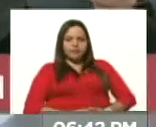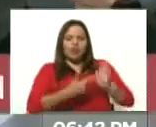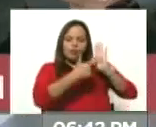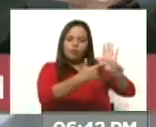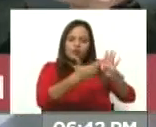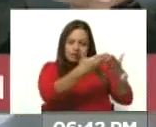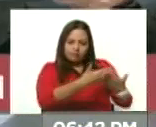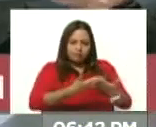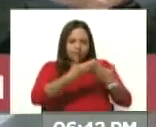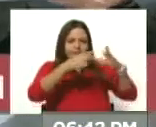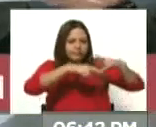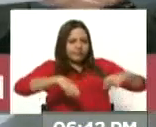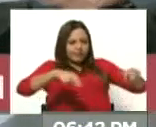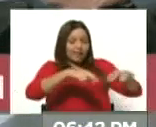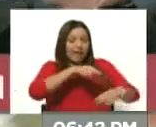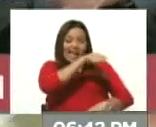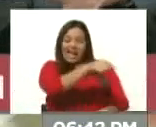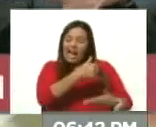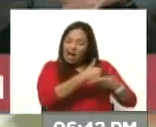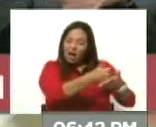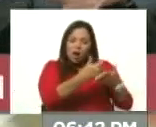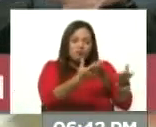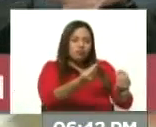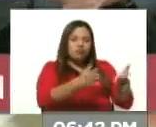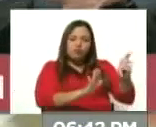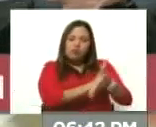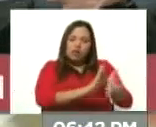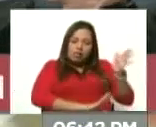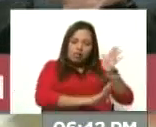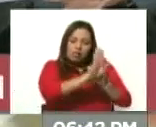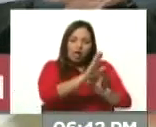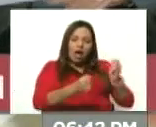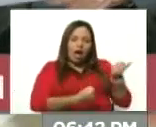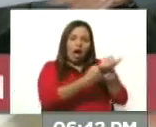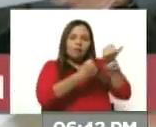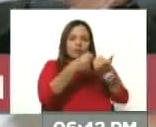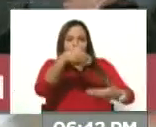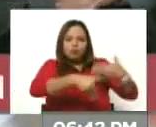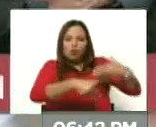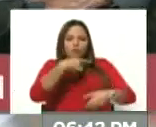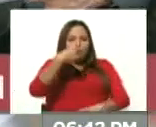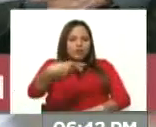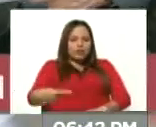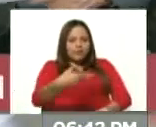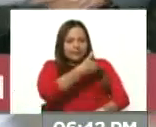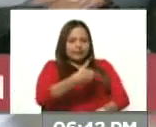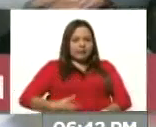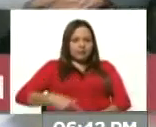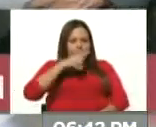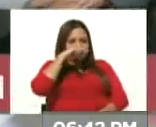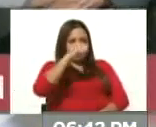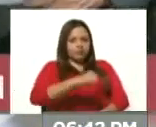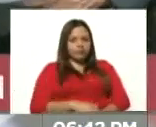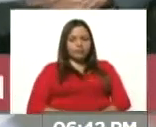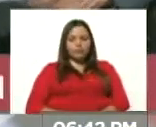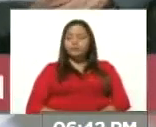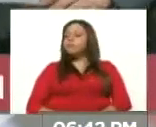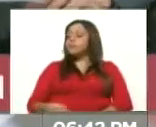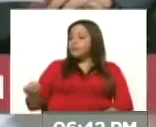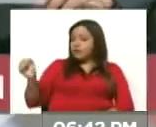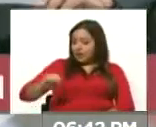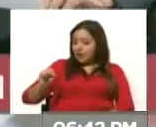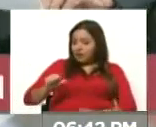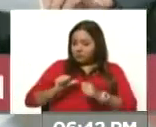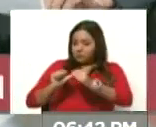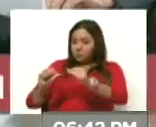estudios esto ha ayudado mucho al incremento en el respaldo electoral y político del presidente maduro seguimos con más láminas del